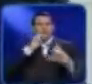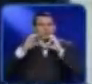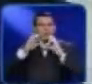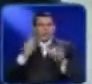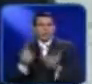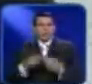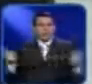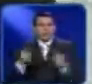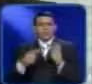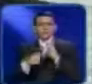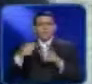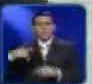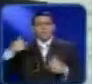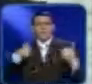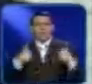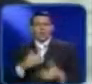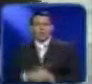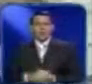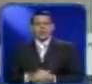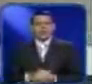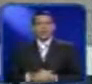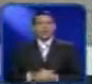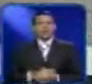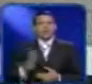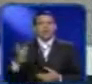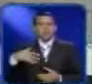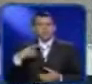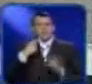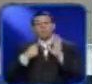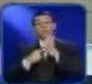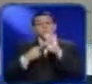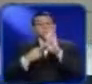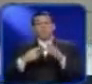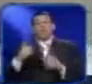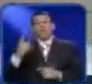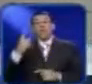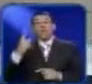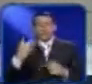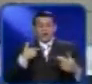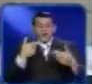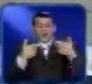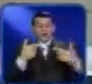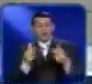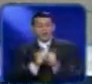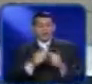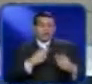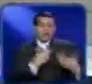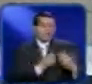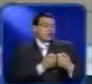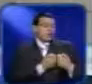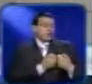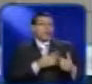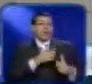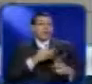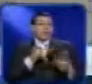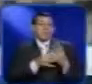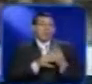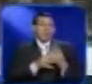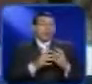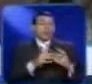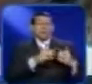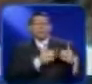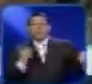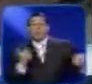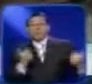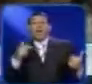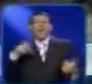comunicado difundido este miércoles. Jude Law puede confirmar que después de una relación el año pasado, recibió el anuncio de que